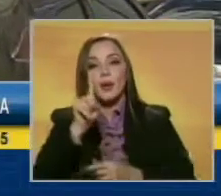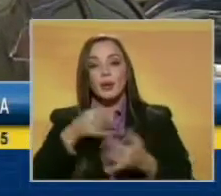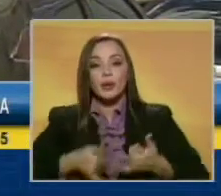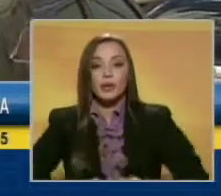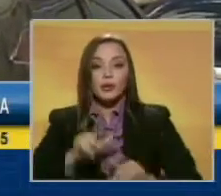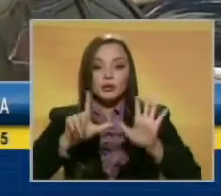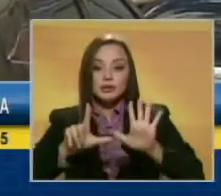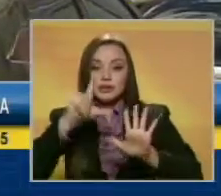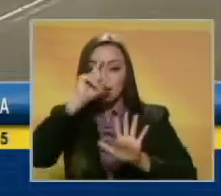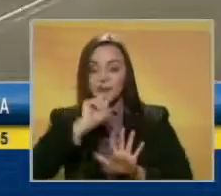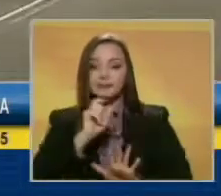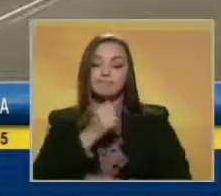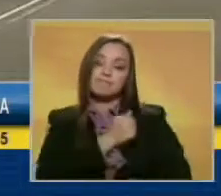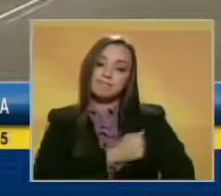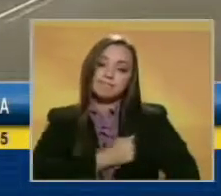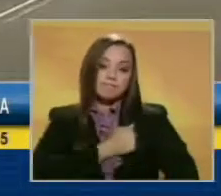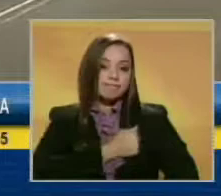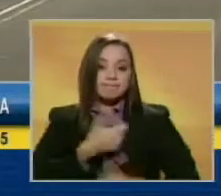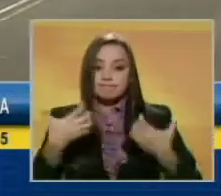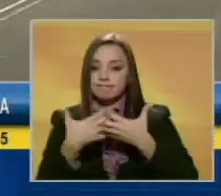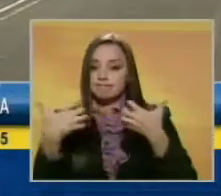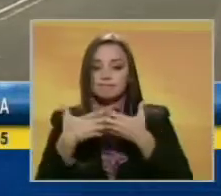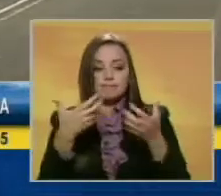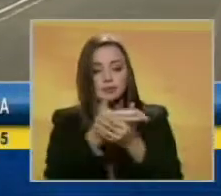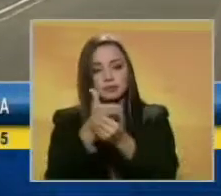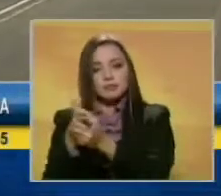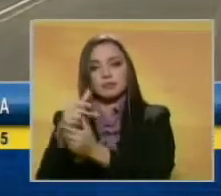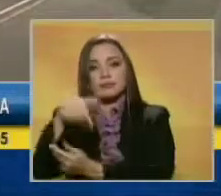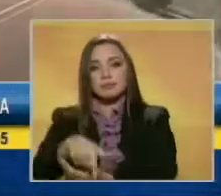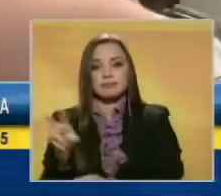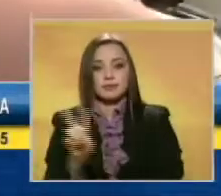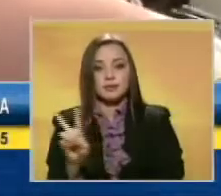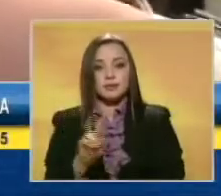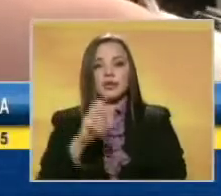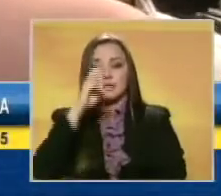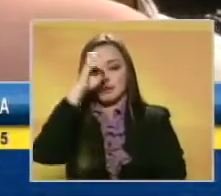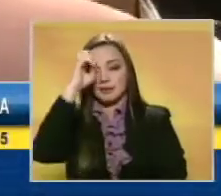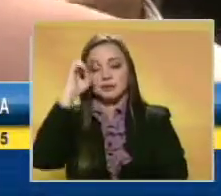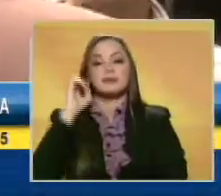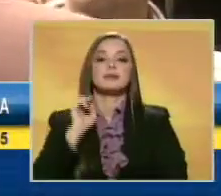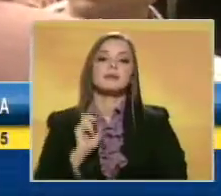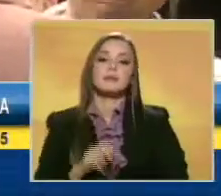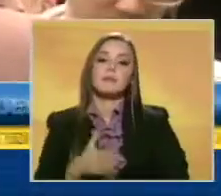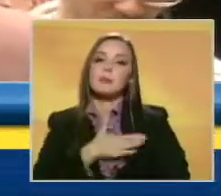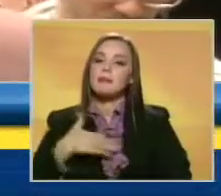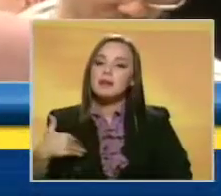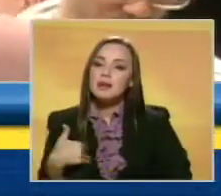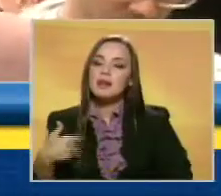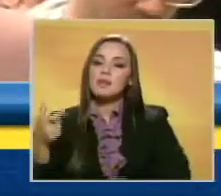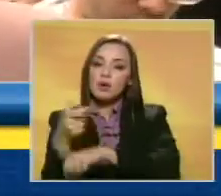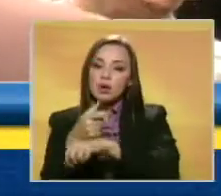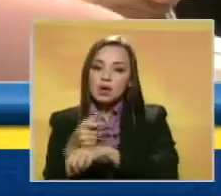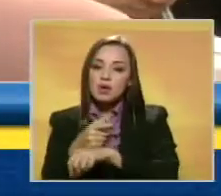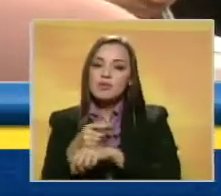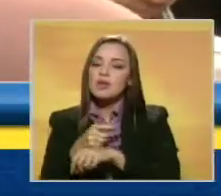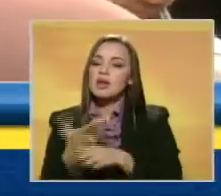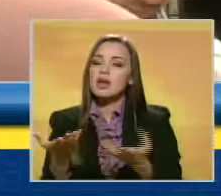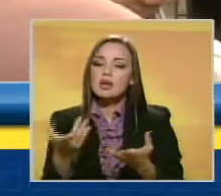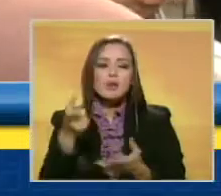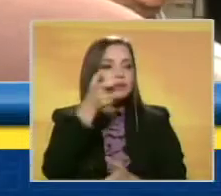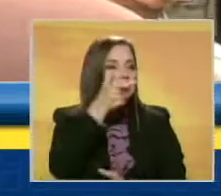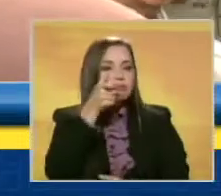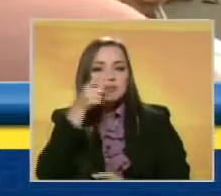años. Lamentaron los niveles de violencia que se están viviendo en el país. Bueno, que el gobierno que se aboque más a la seguridad del pueblo